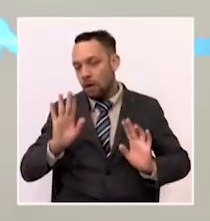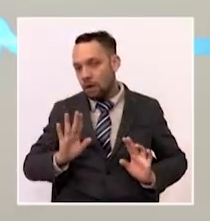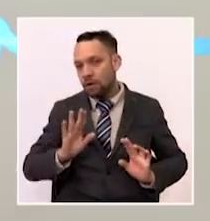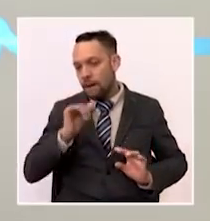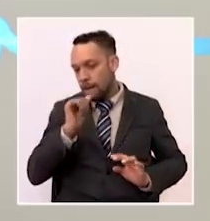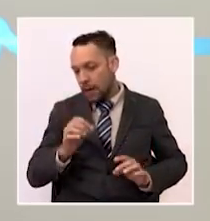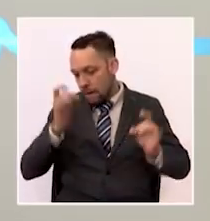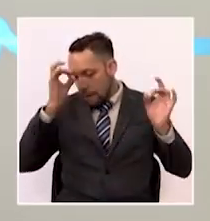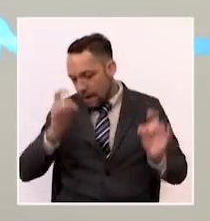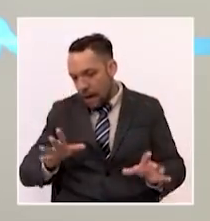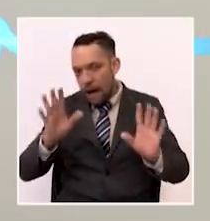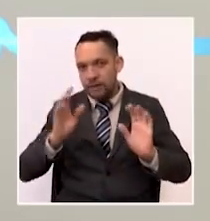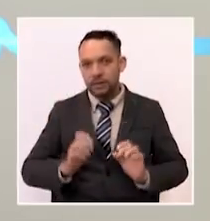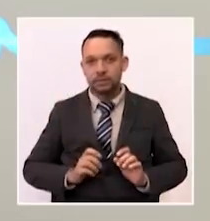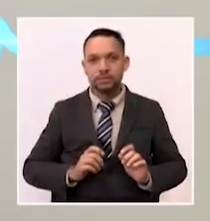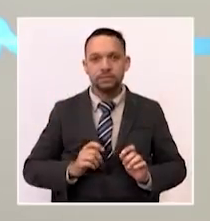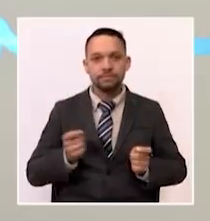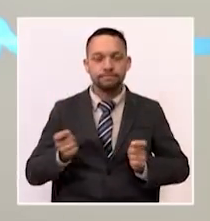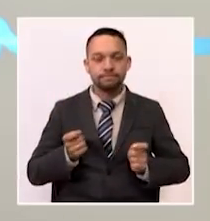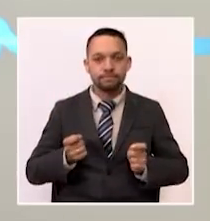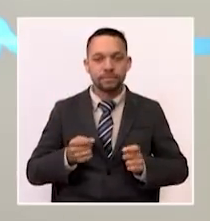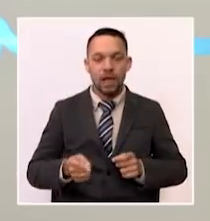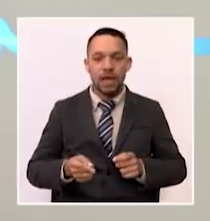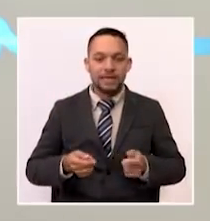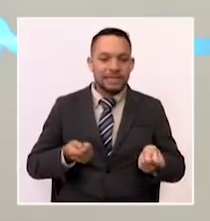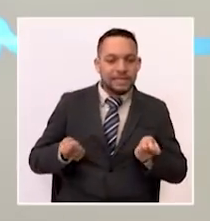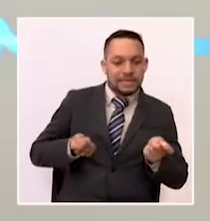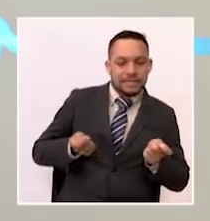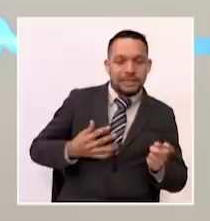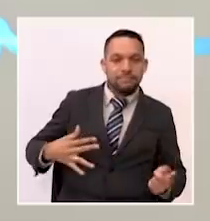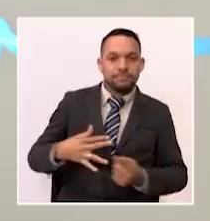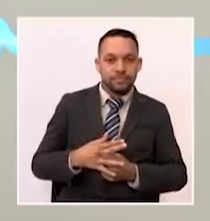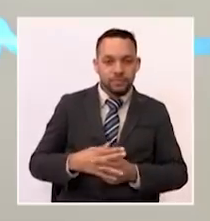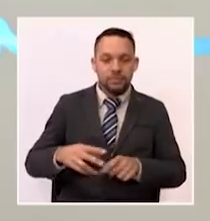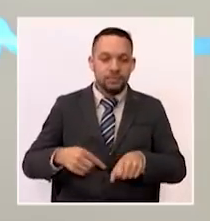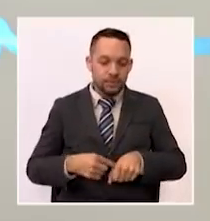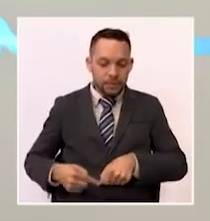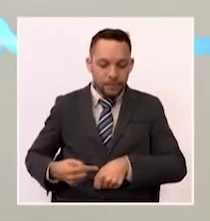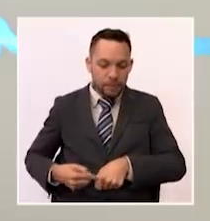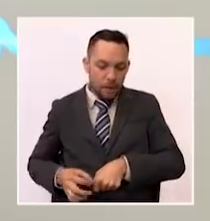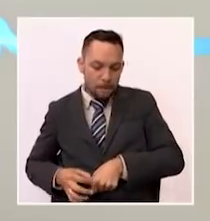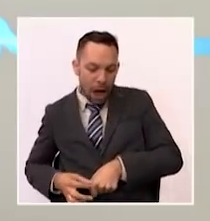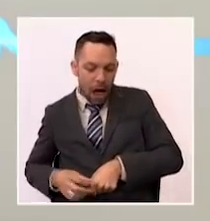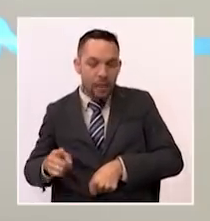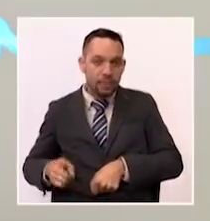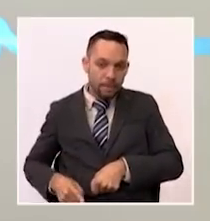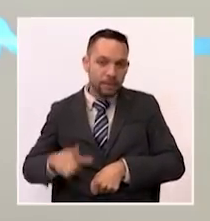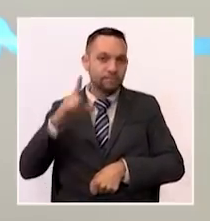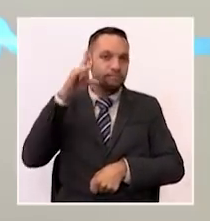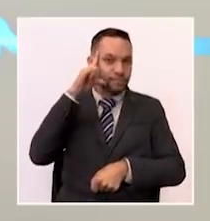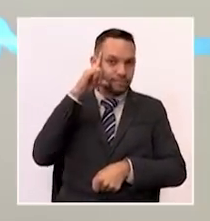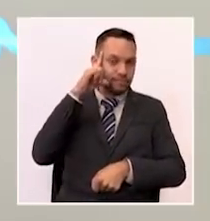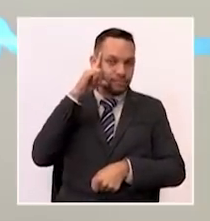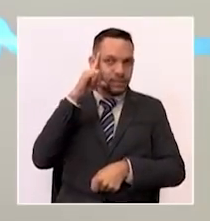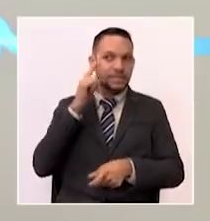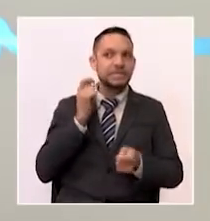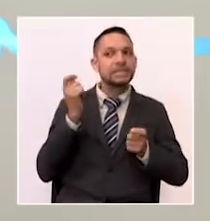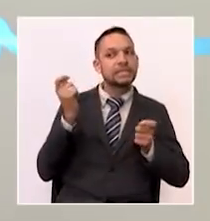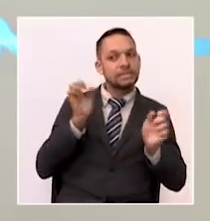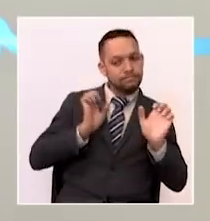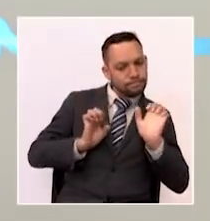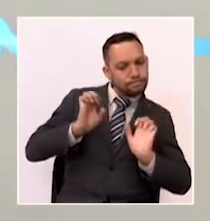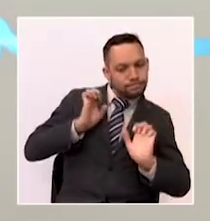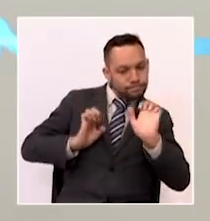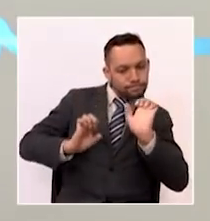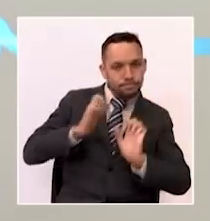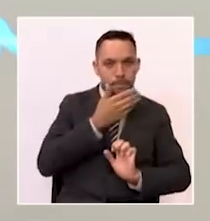queramos o no, se meten un poquito y esas tanguitas favorecen que pasen las bacterias de un lado a otro. Entonces sí es preferible el uso de ropa un poquito